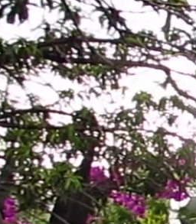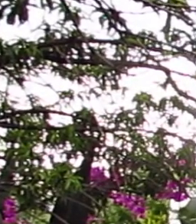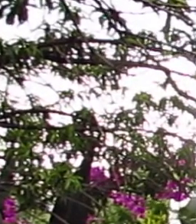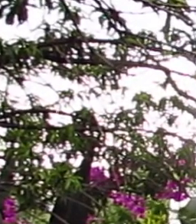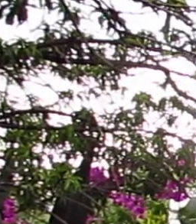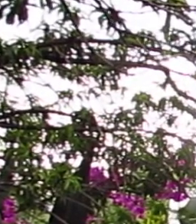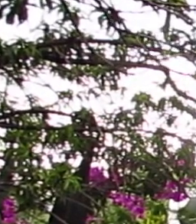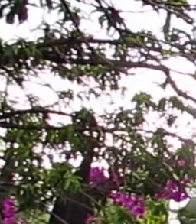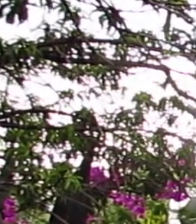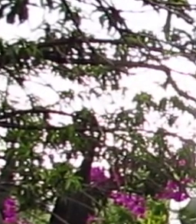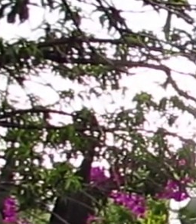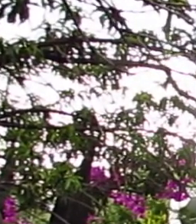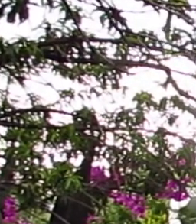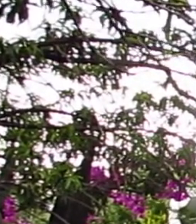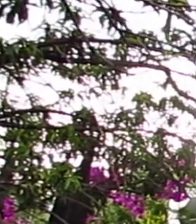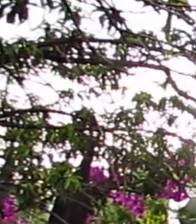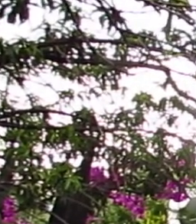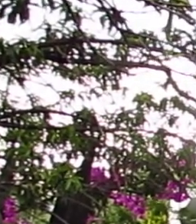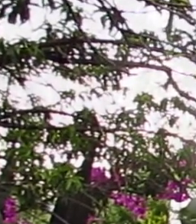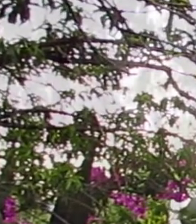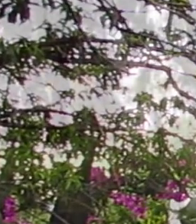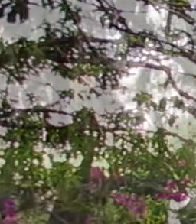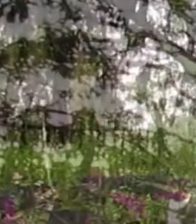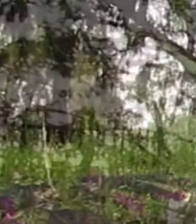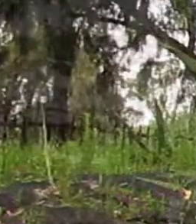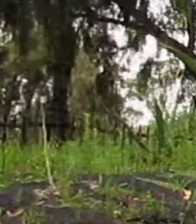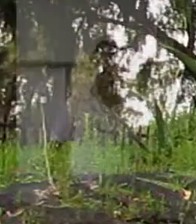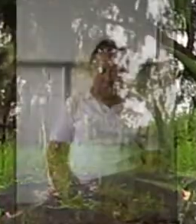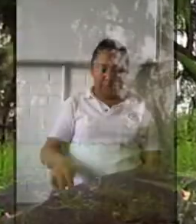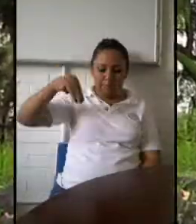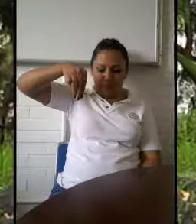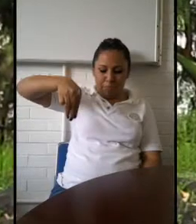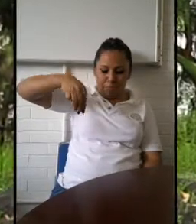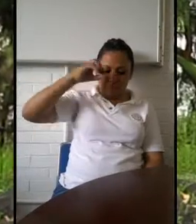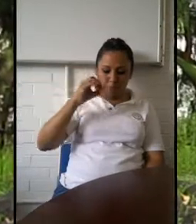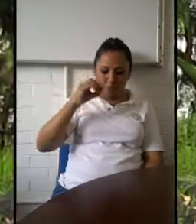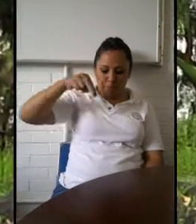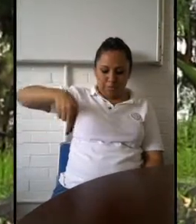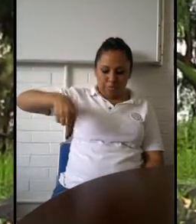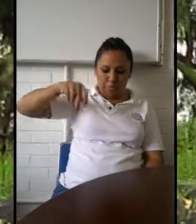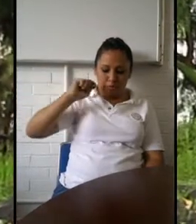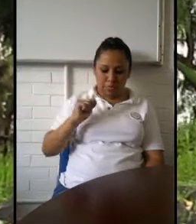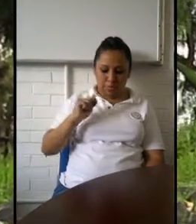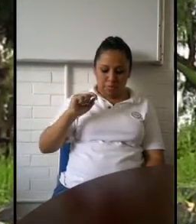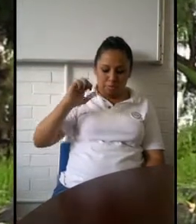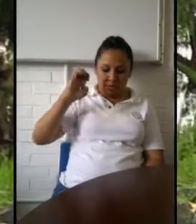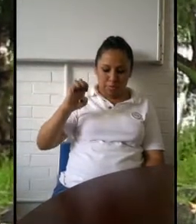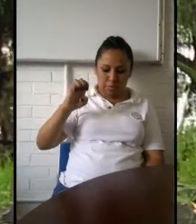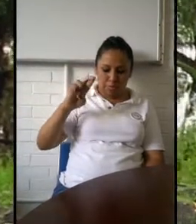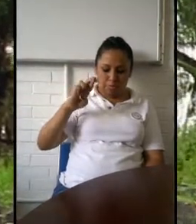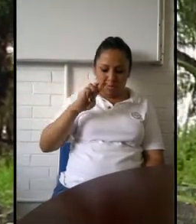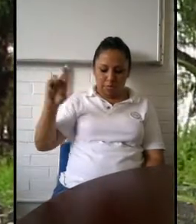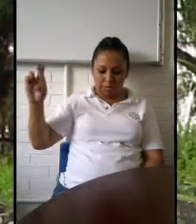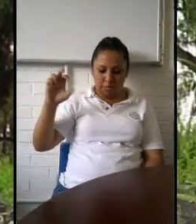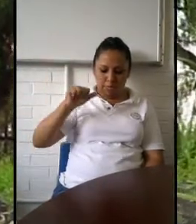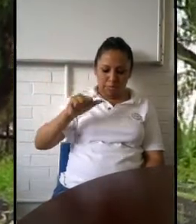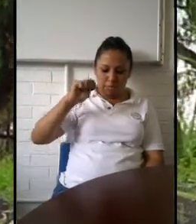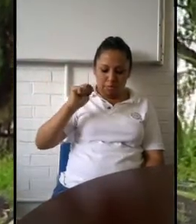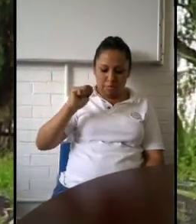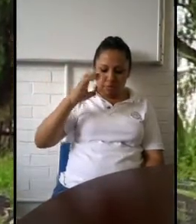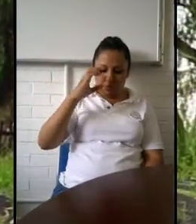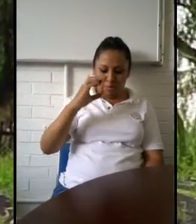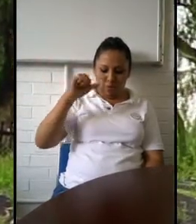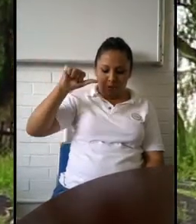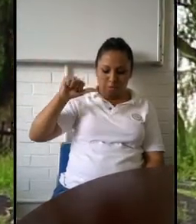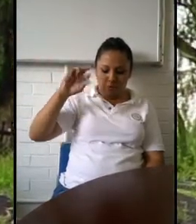sociales, médicos, psiquiatras y psicólogos. Durante el curso de inducción recibimos un total de 17 ponencias